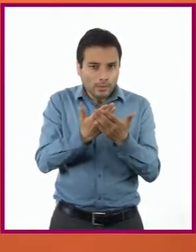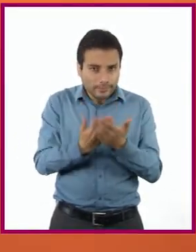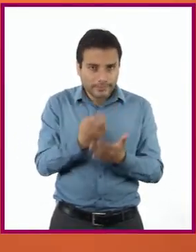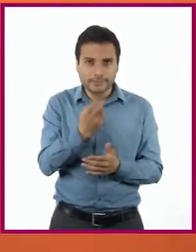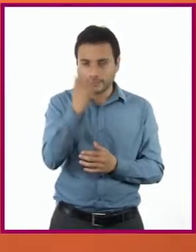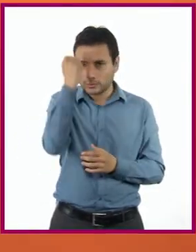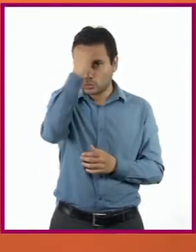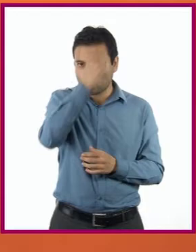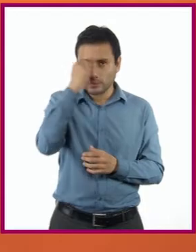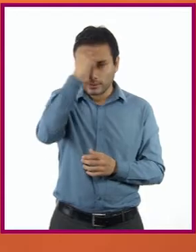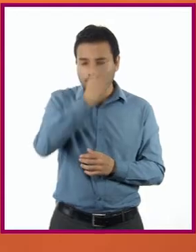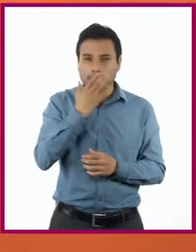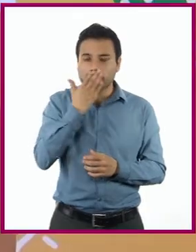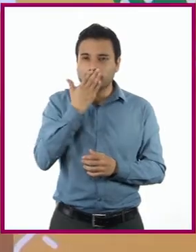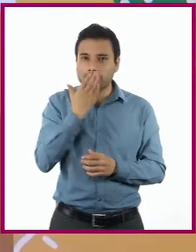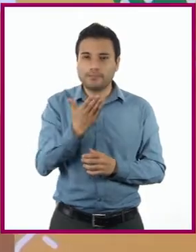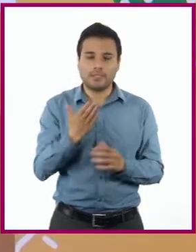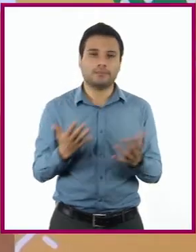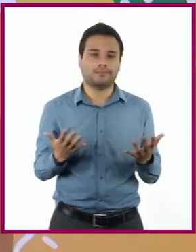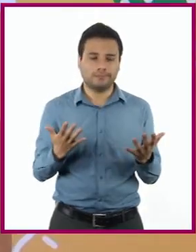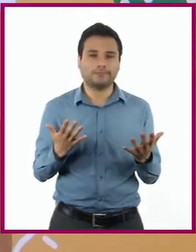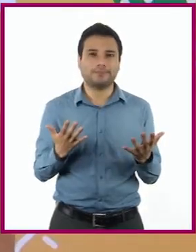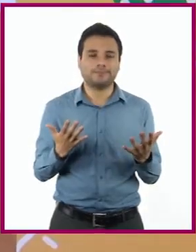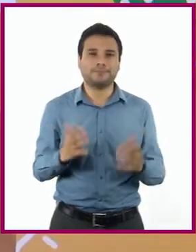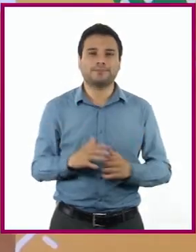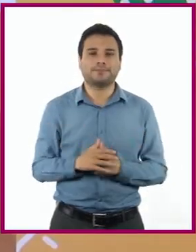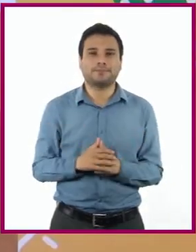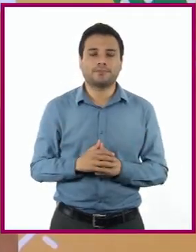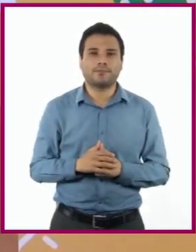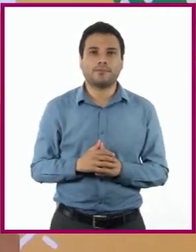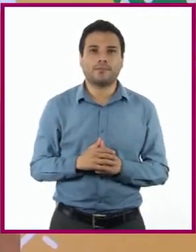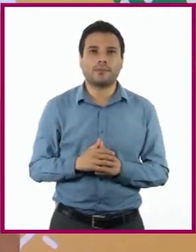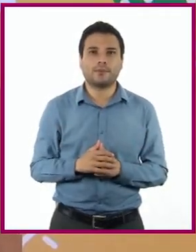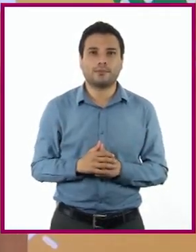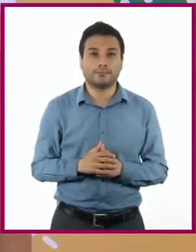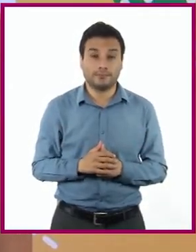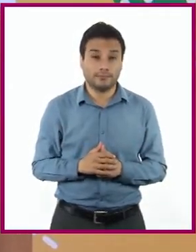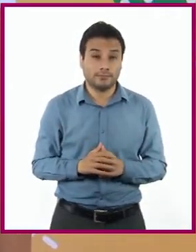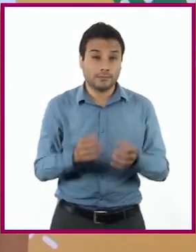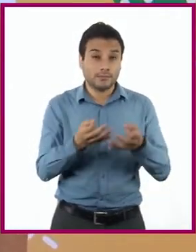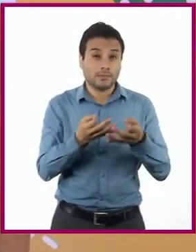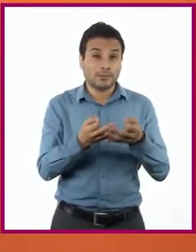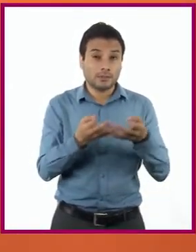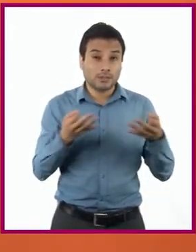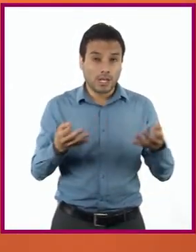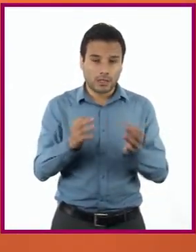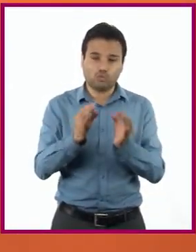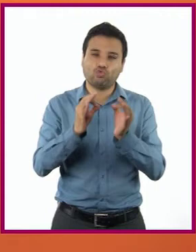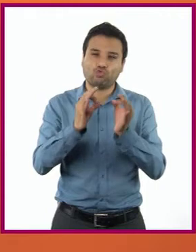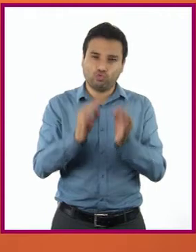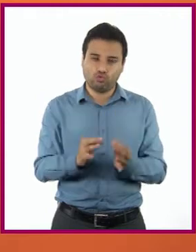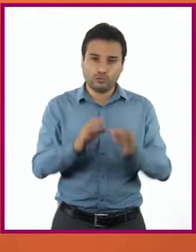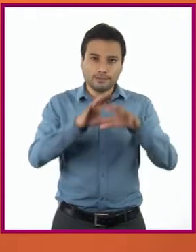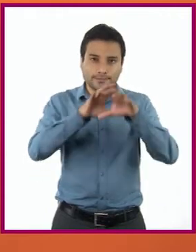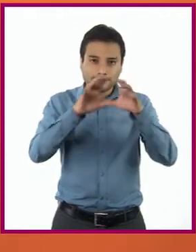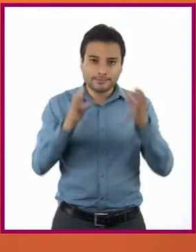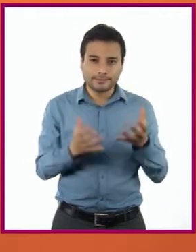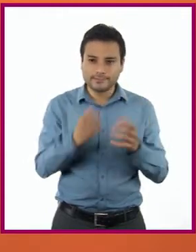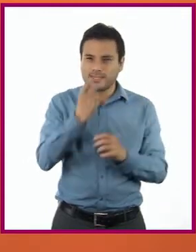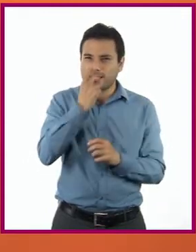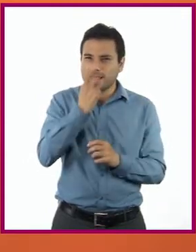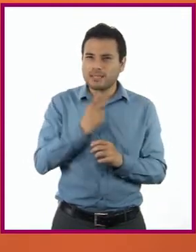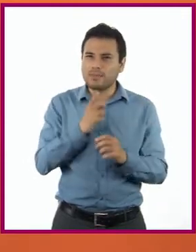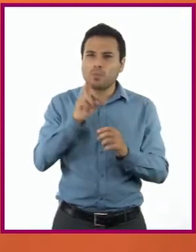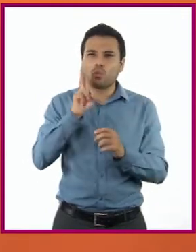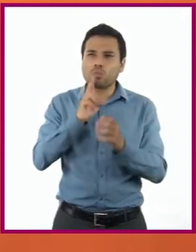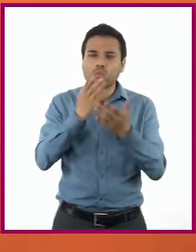teoría y que aportaron al reconocimiento de la forma verdadera de la Tierra. ¿Nos podría mencionar algunas